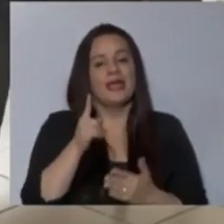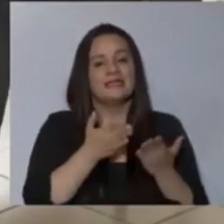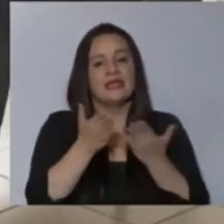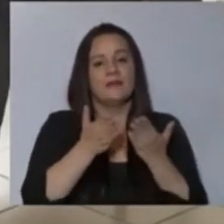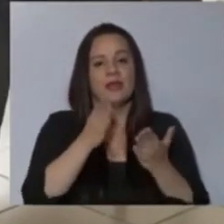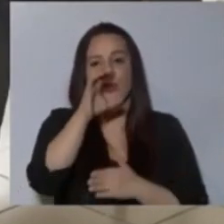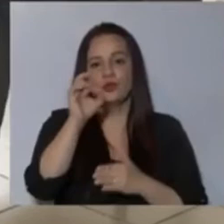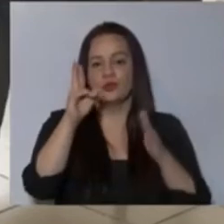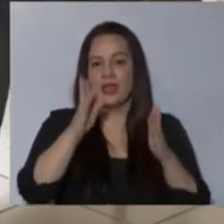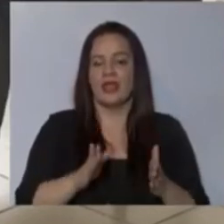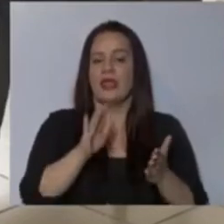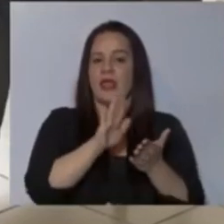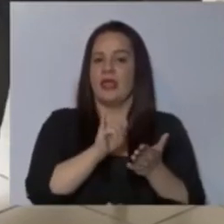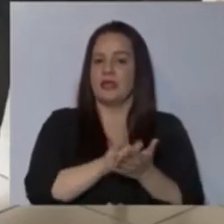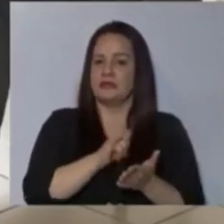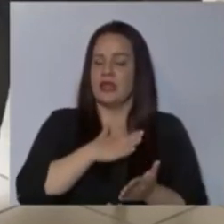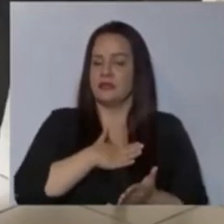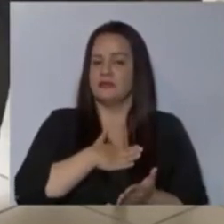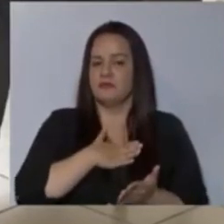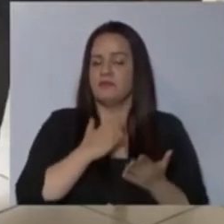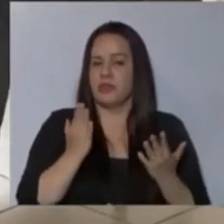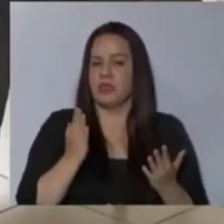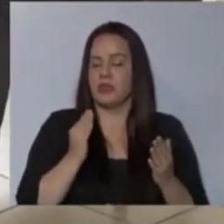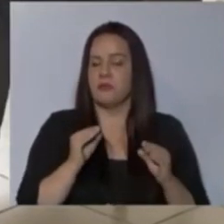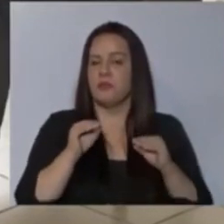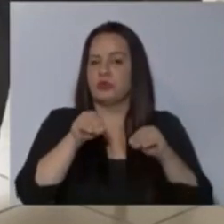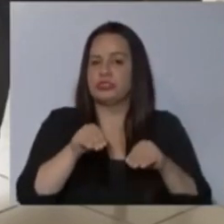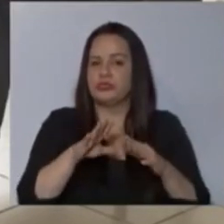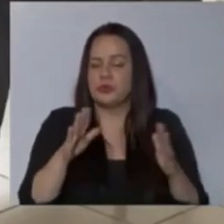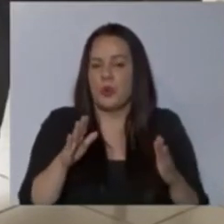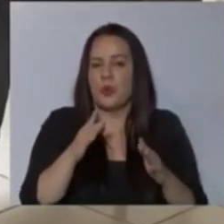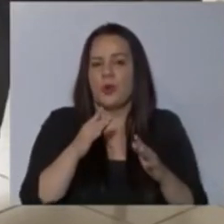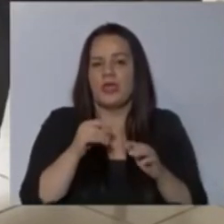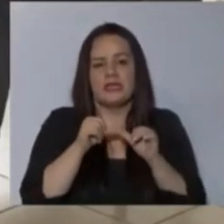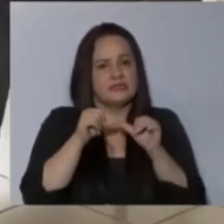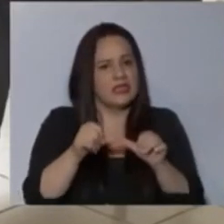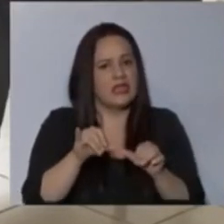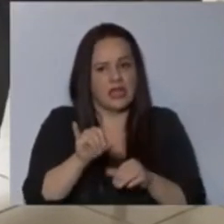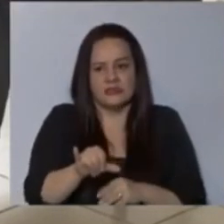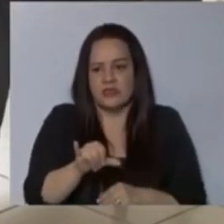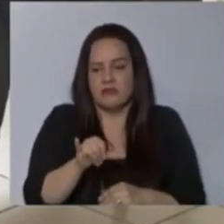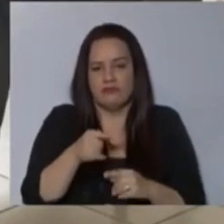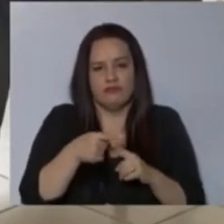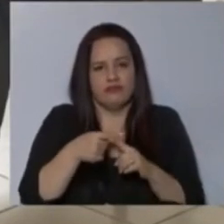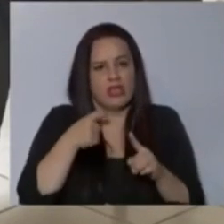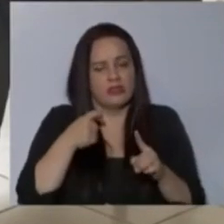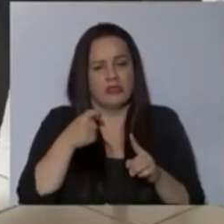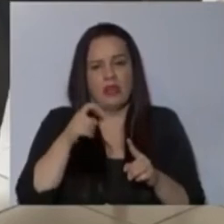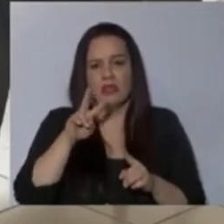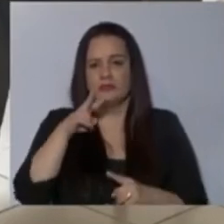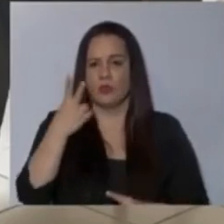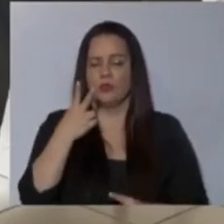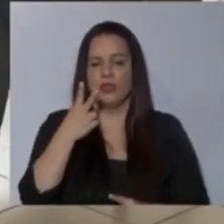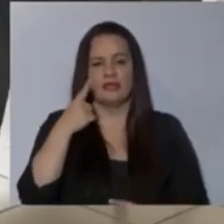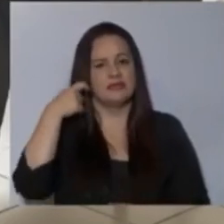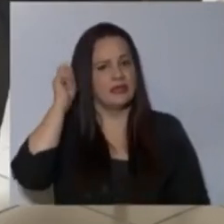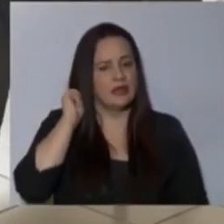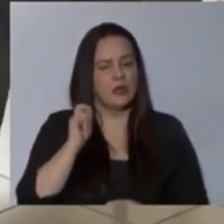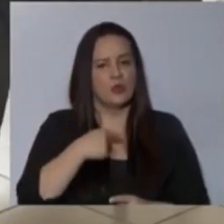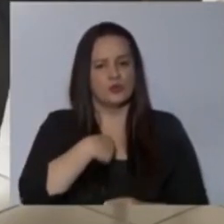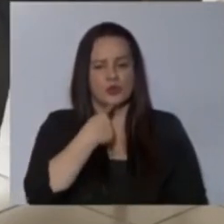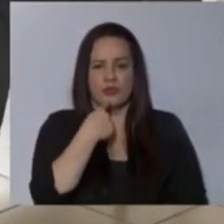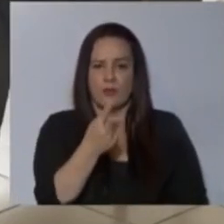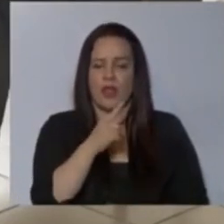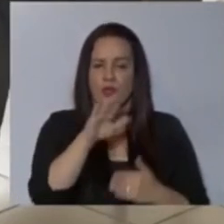mi posición y seguirá siendo. Realmente desde la segunda secretaría se lo he manifestado a todos